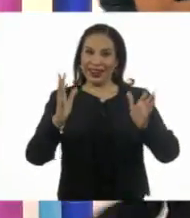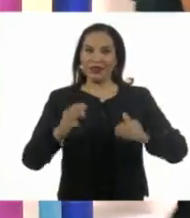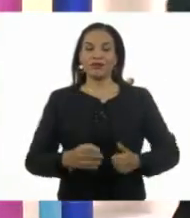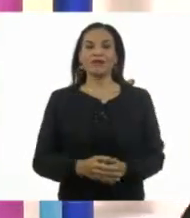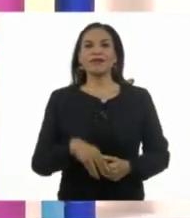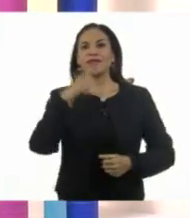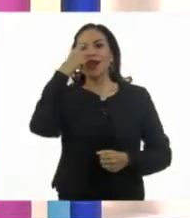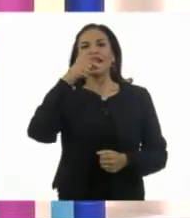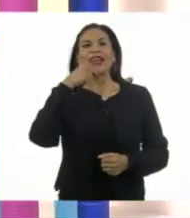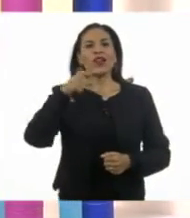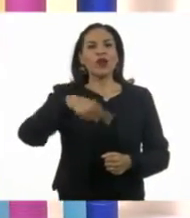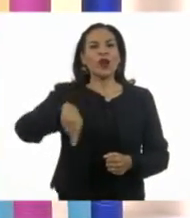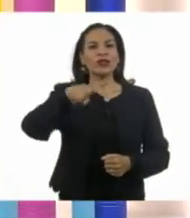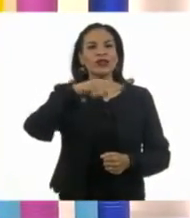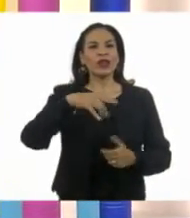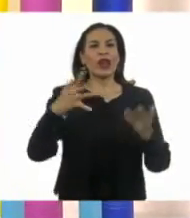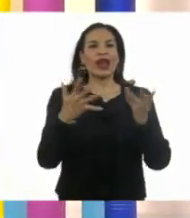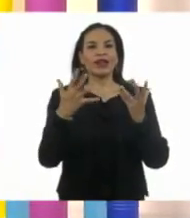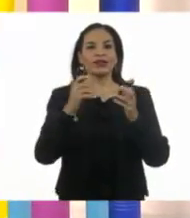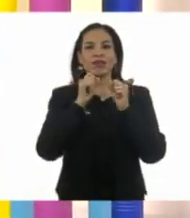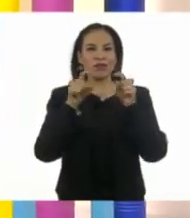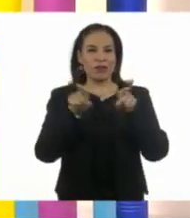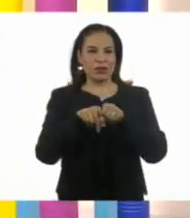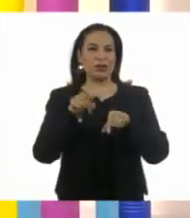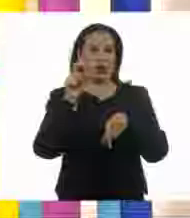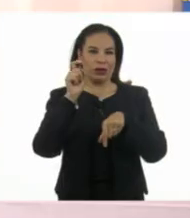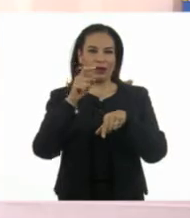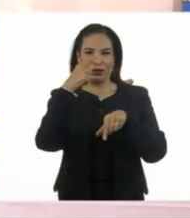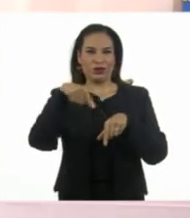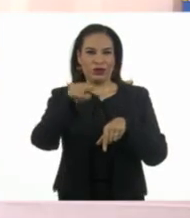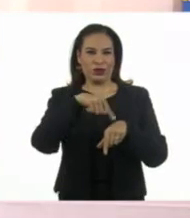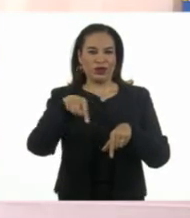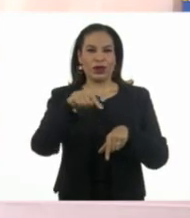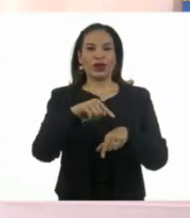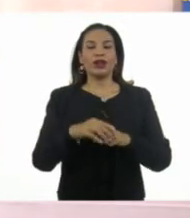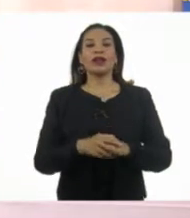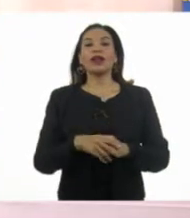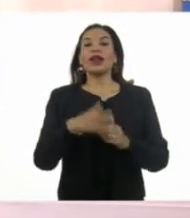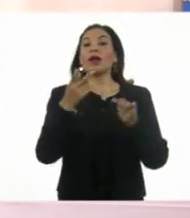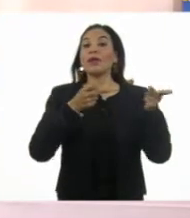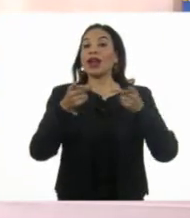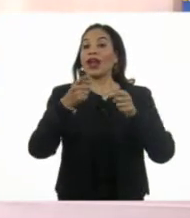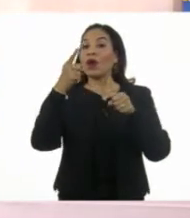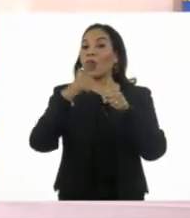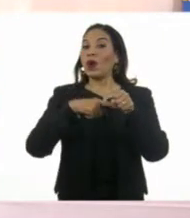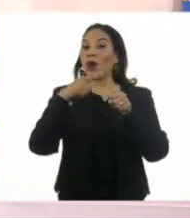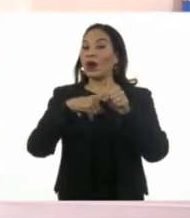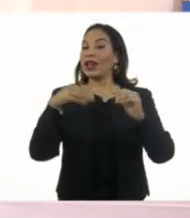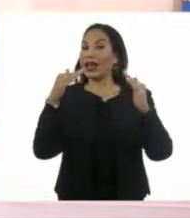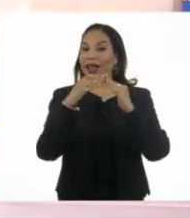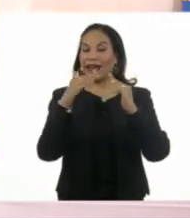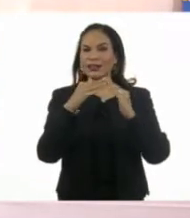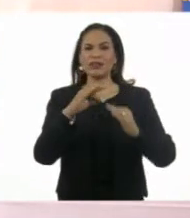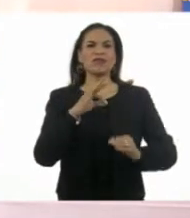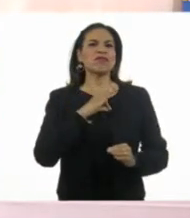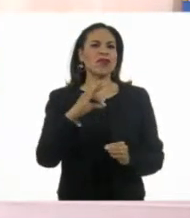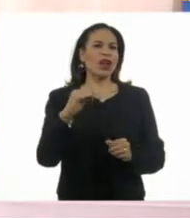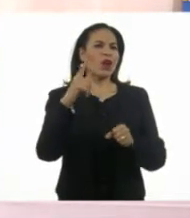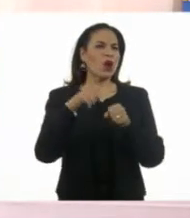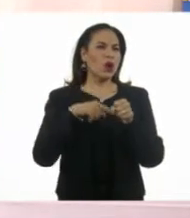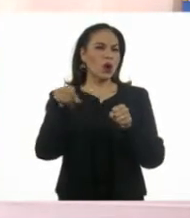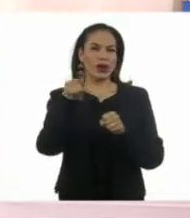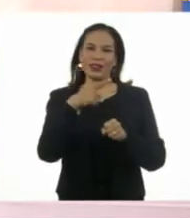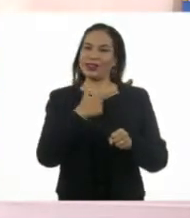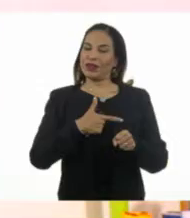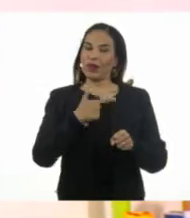favor, para que los niños lo vayan haciendo al tiempo con nosotros. Chicos, preparen su color en casa. Puede ser el color